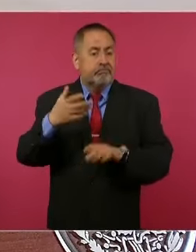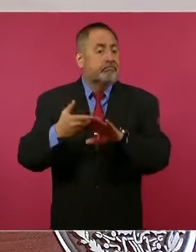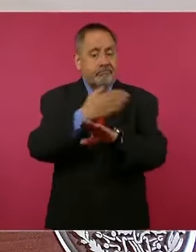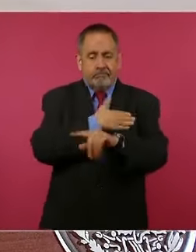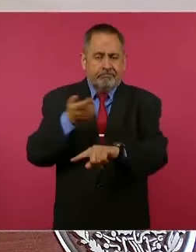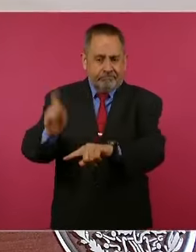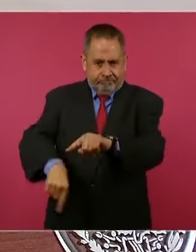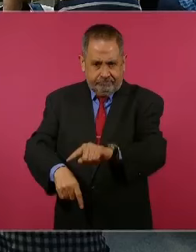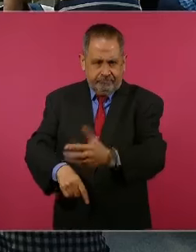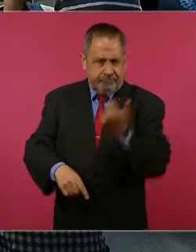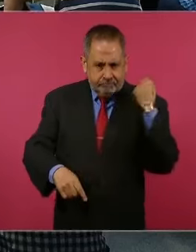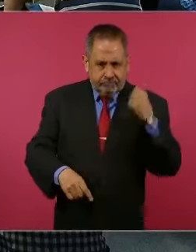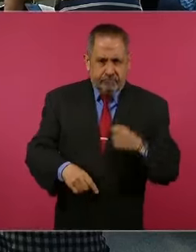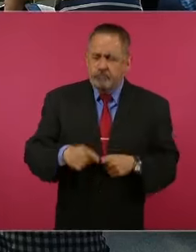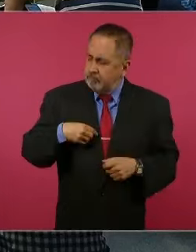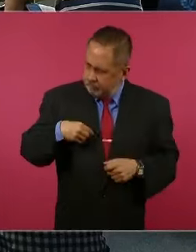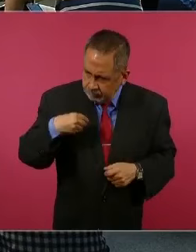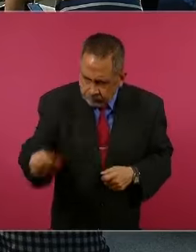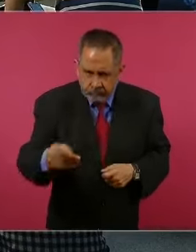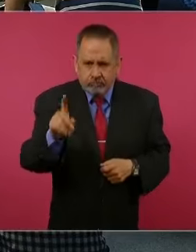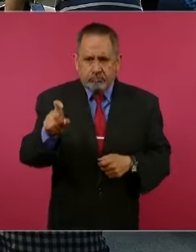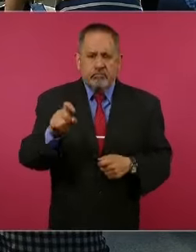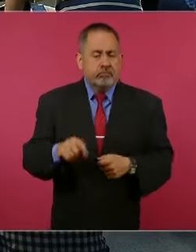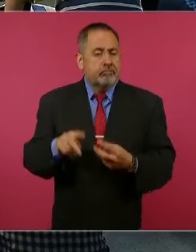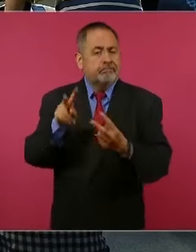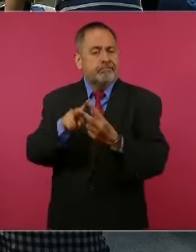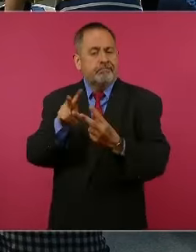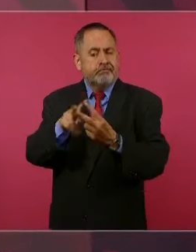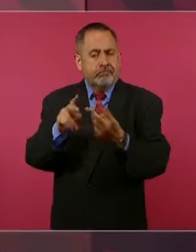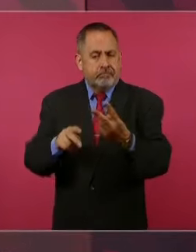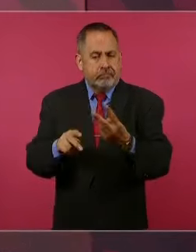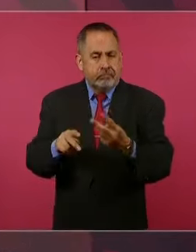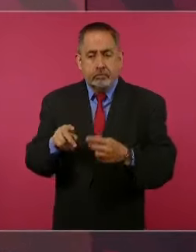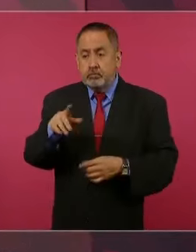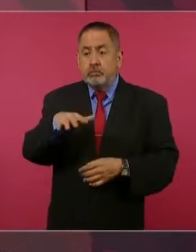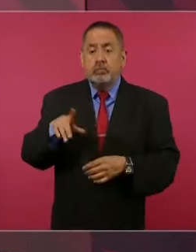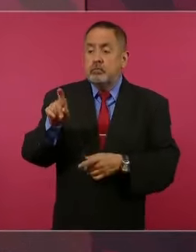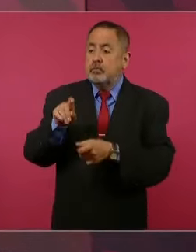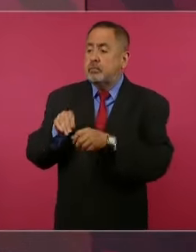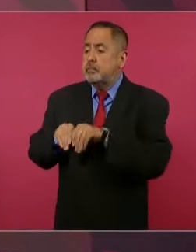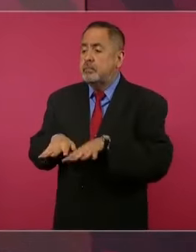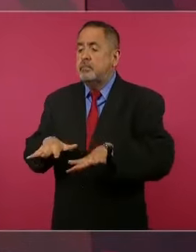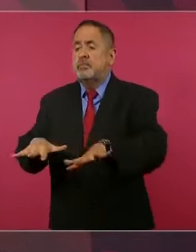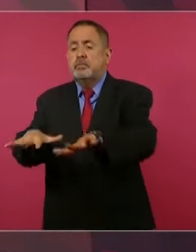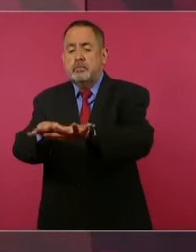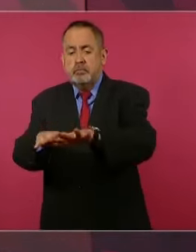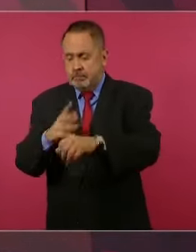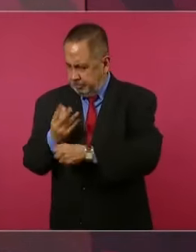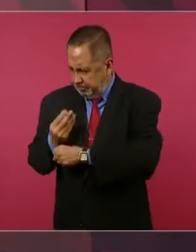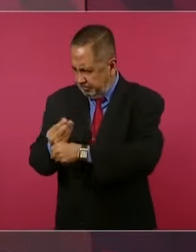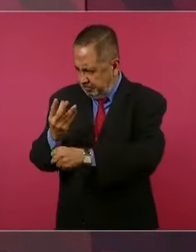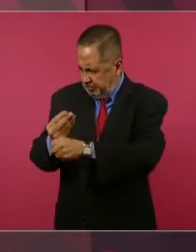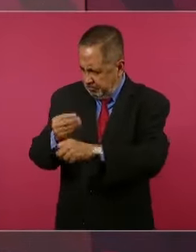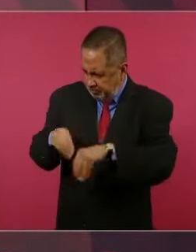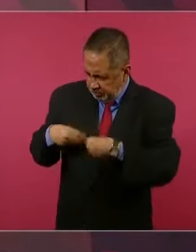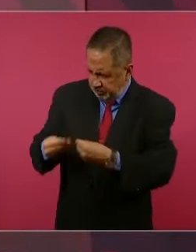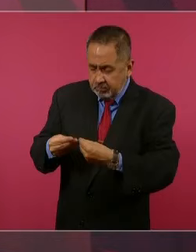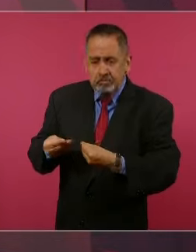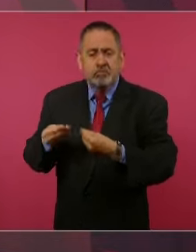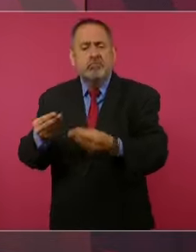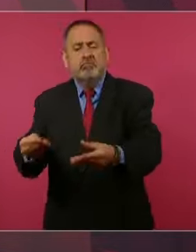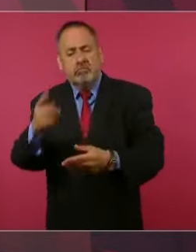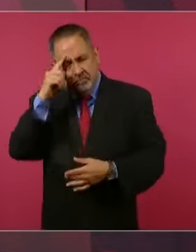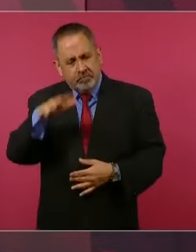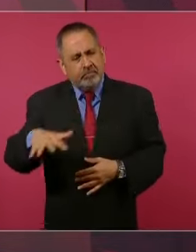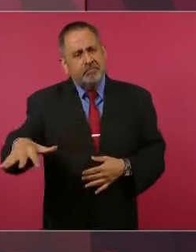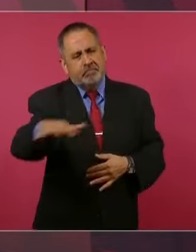quitaron también o sea dos un distrito de riego rehabilitado y